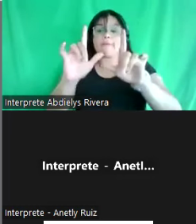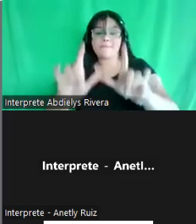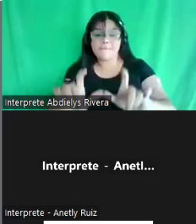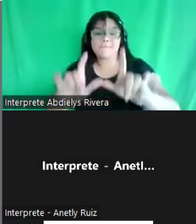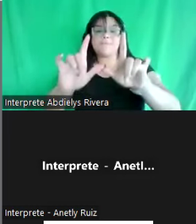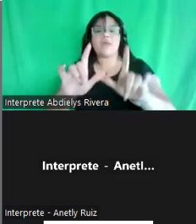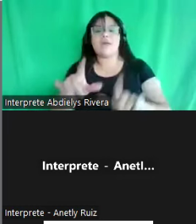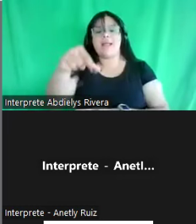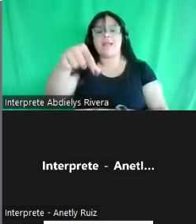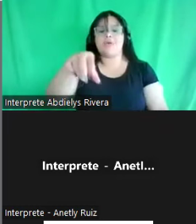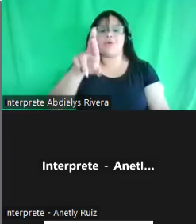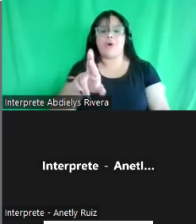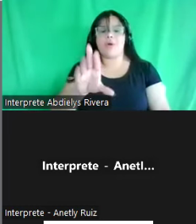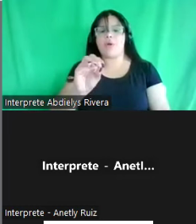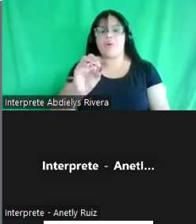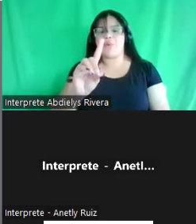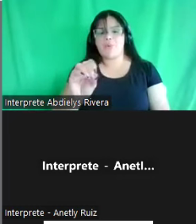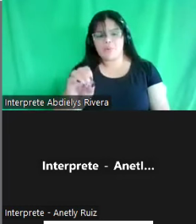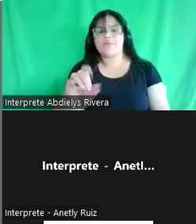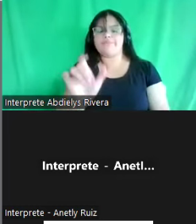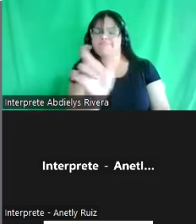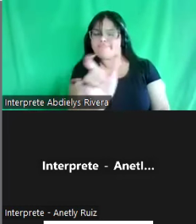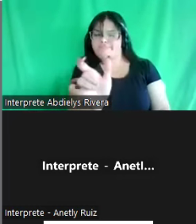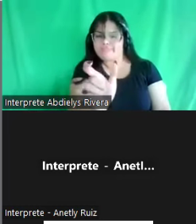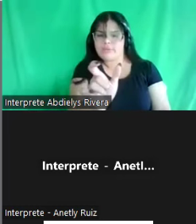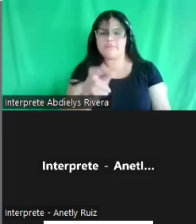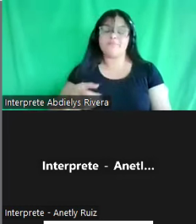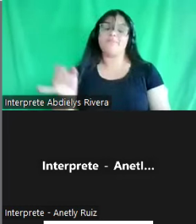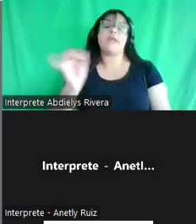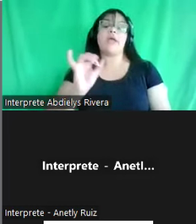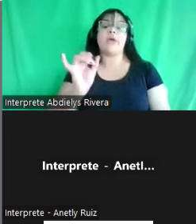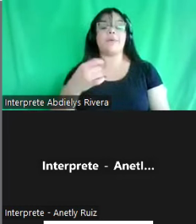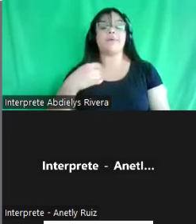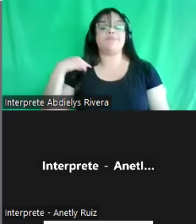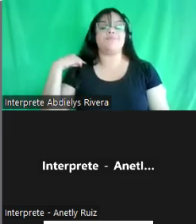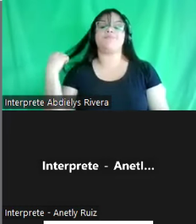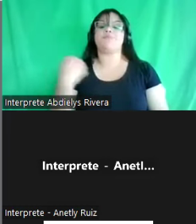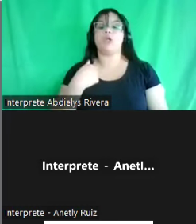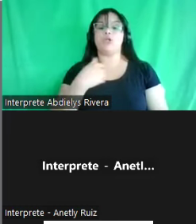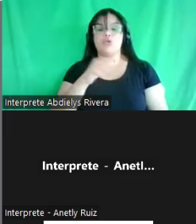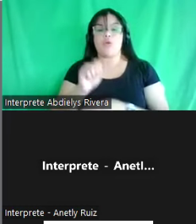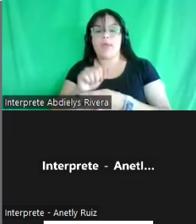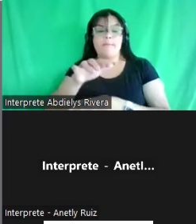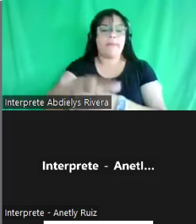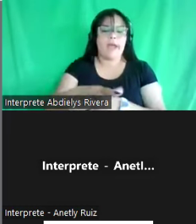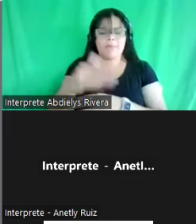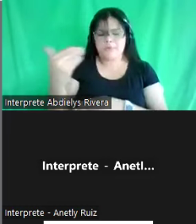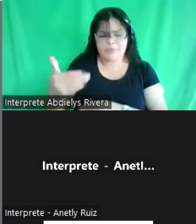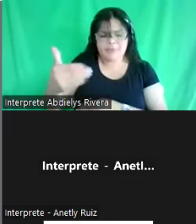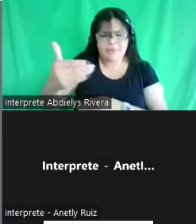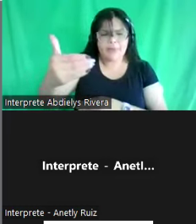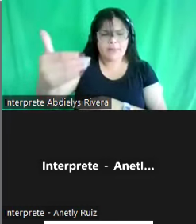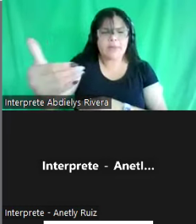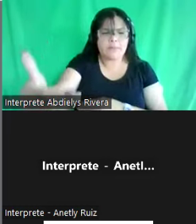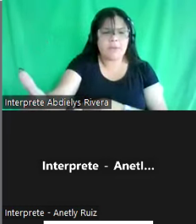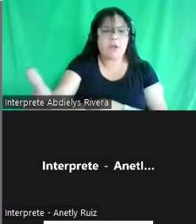formulario. De igual manera, nosotros estamos frecuentemente enviando correo electrónico a todos los participantes para que nos hagan llegar, ¿verdad?,